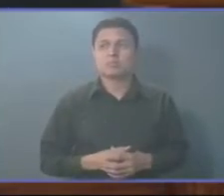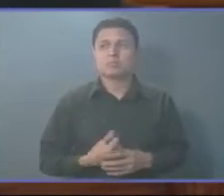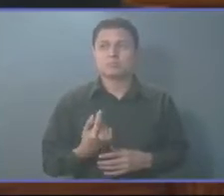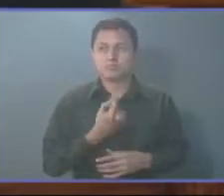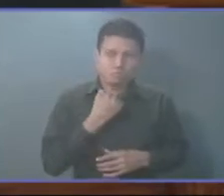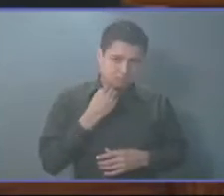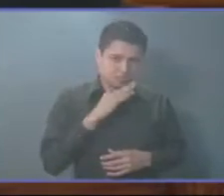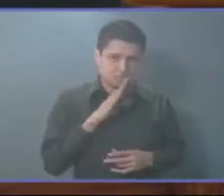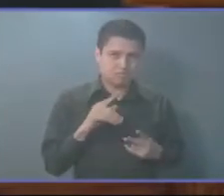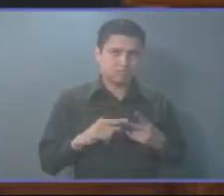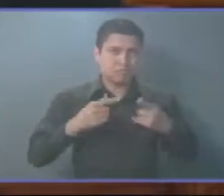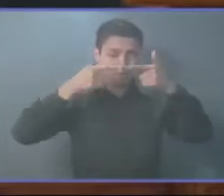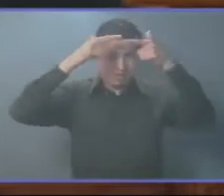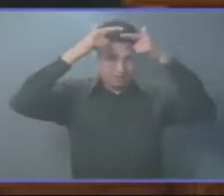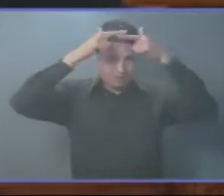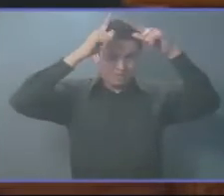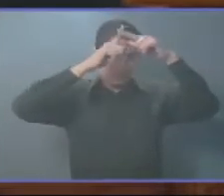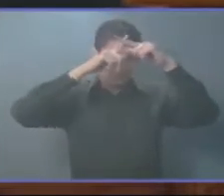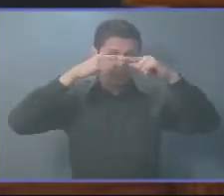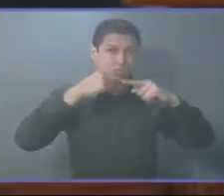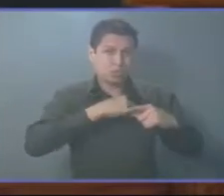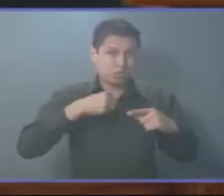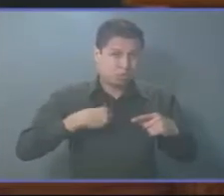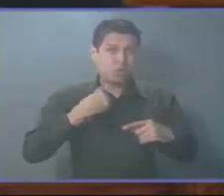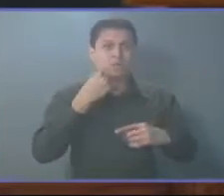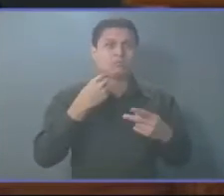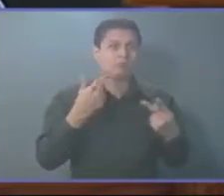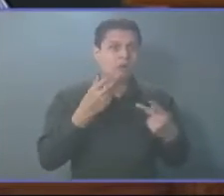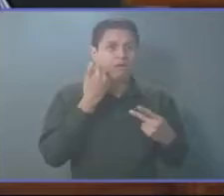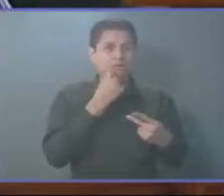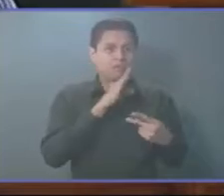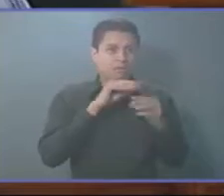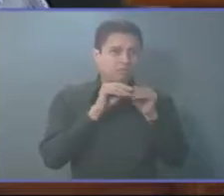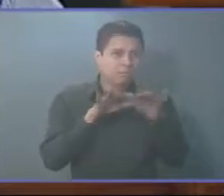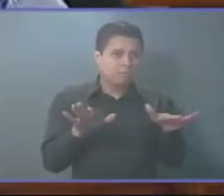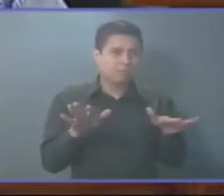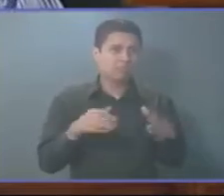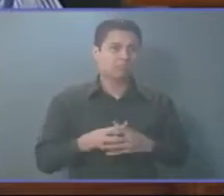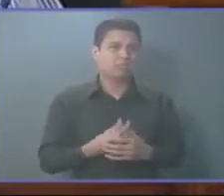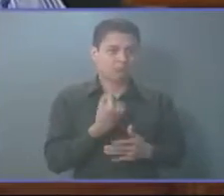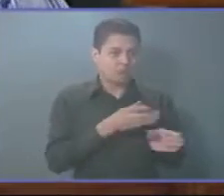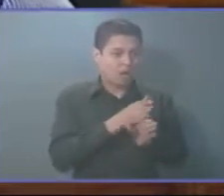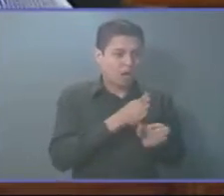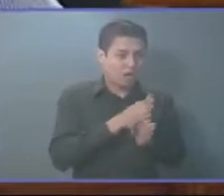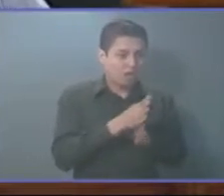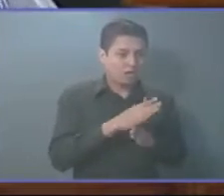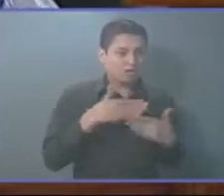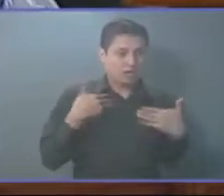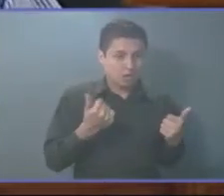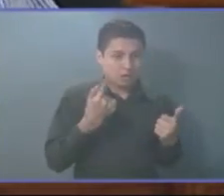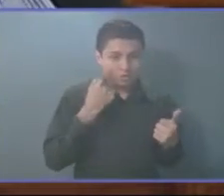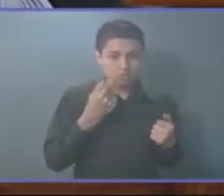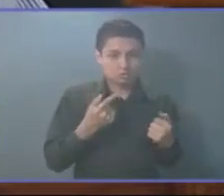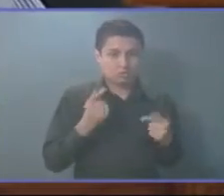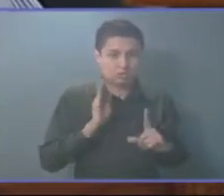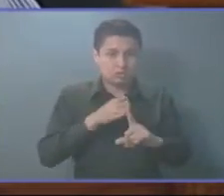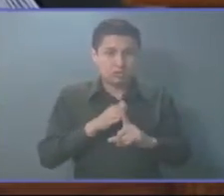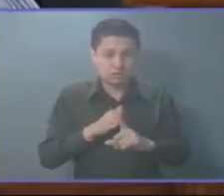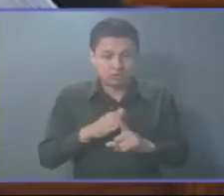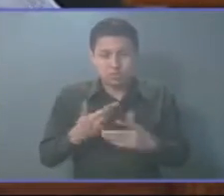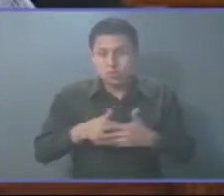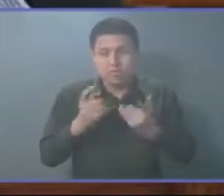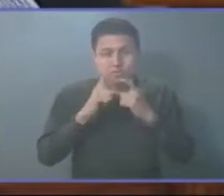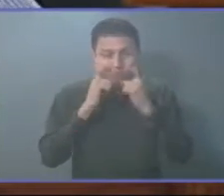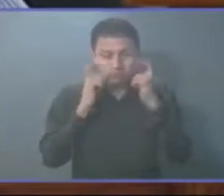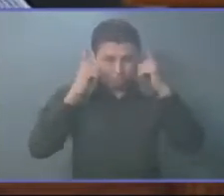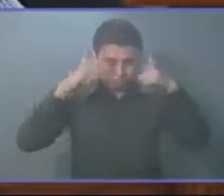enfermeros, enfermeras, el personal de salud, los médicos, el personal de protección civil que se está contaminando y al que no se le quiso dar el equipo.